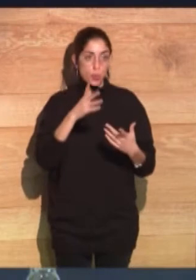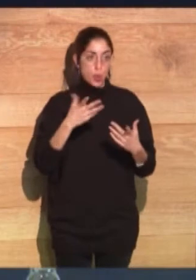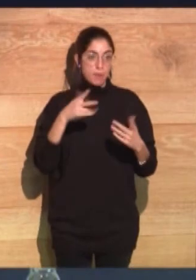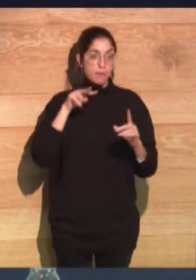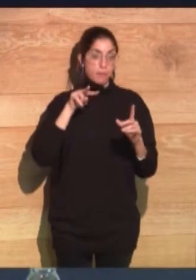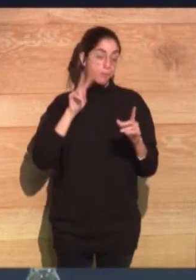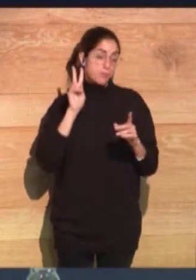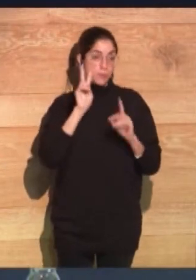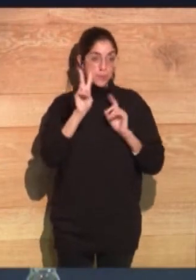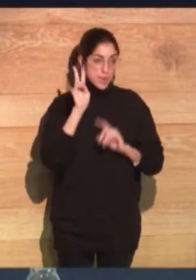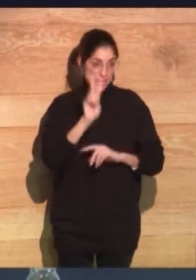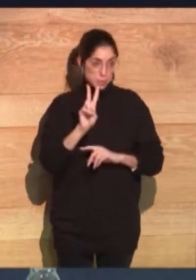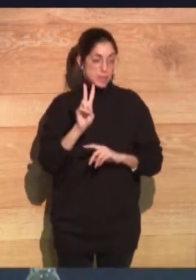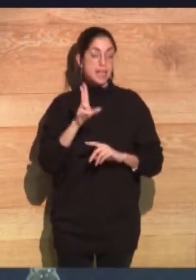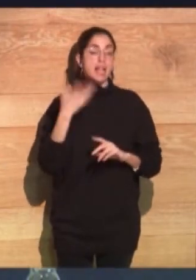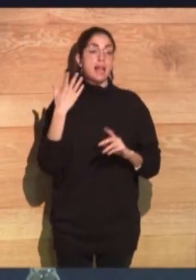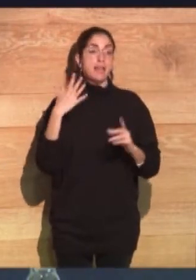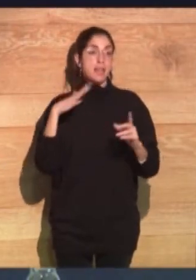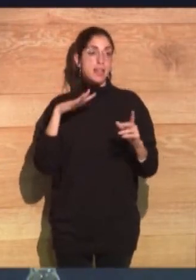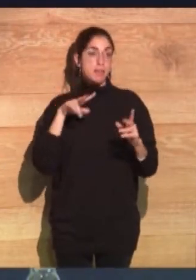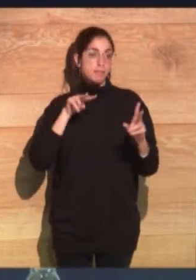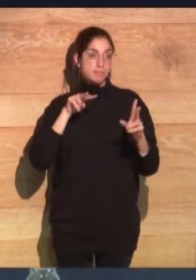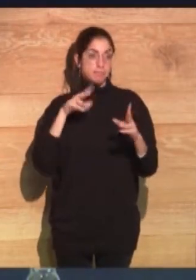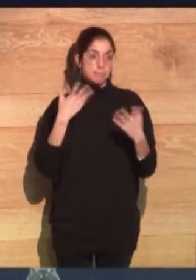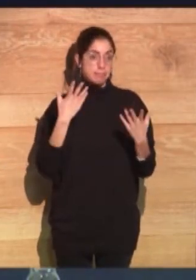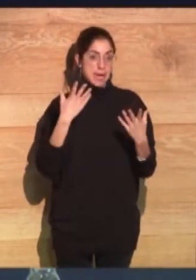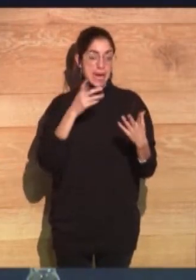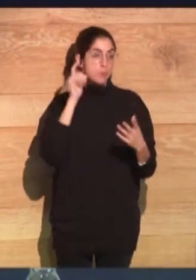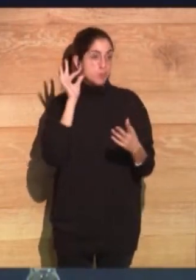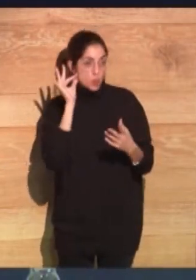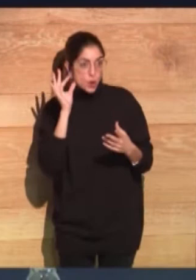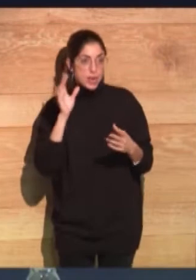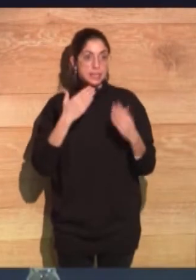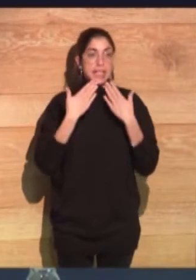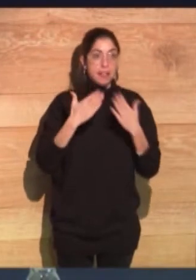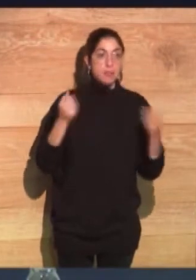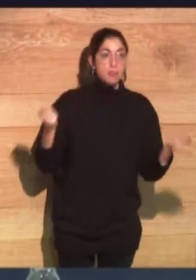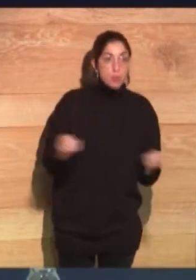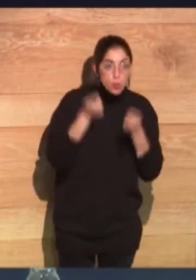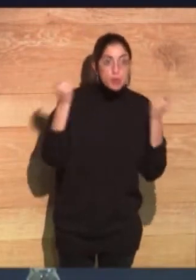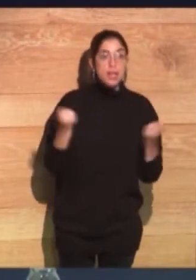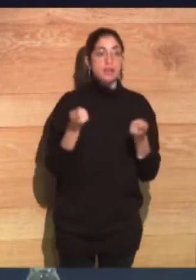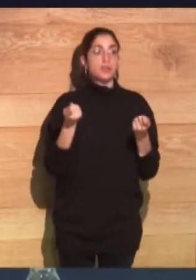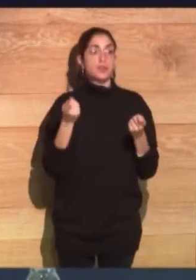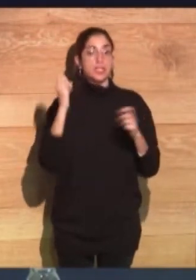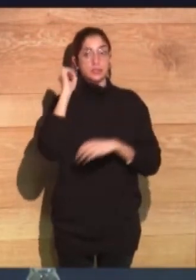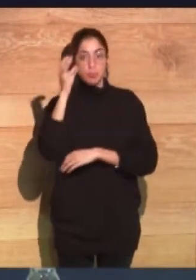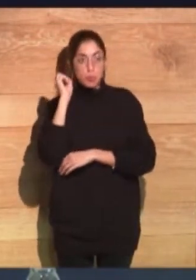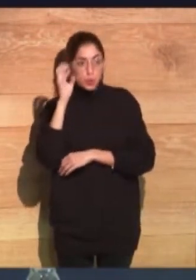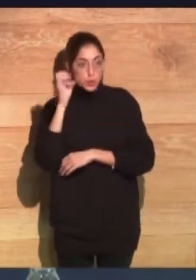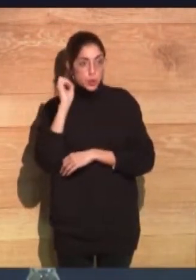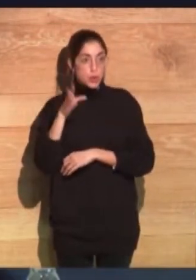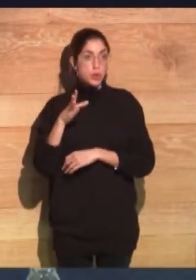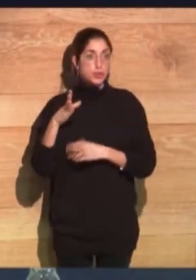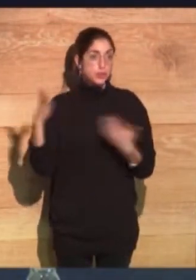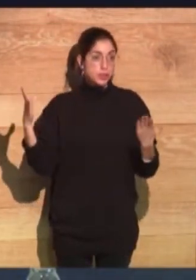que marcan la diferencia, mujeres en todos los sectores, a través de nuestras publicaciones, nuestras actividades, nuestras exposiciones, en todo